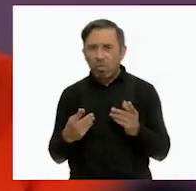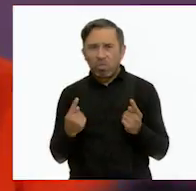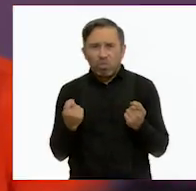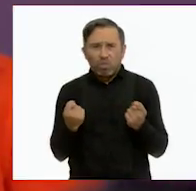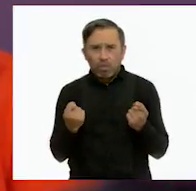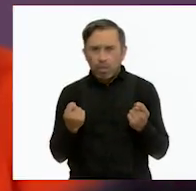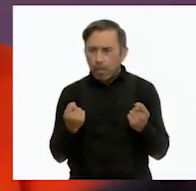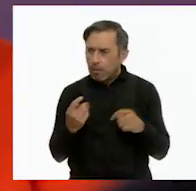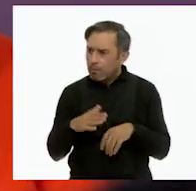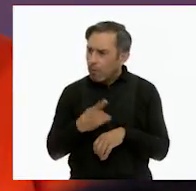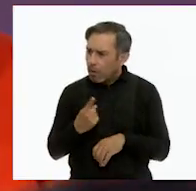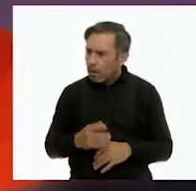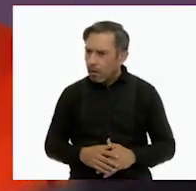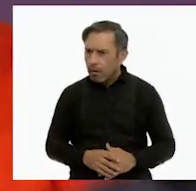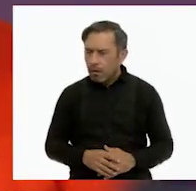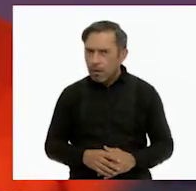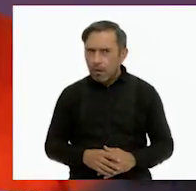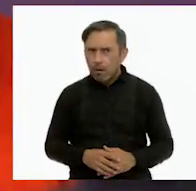¿Por?